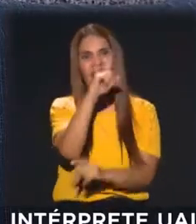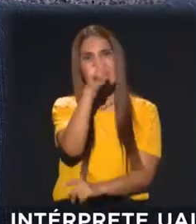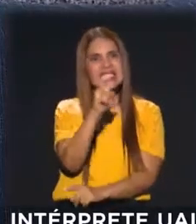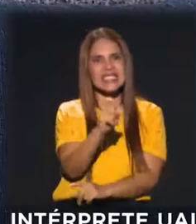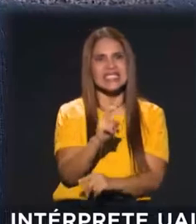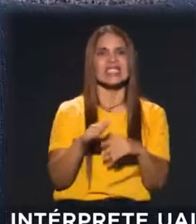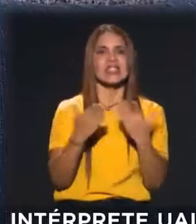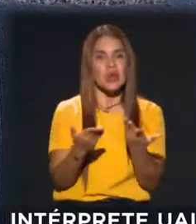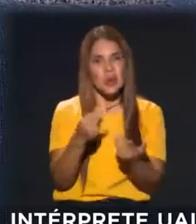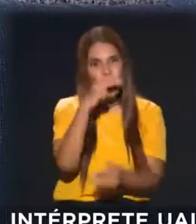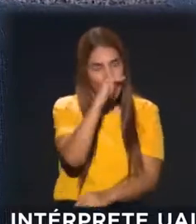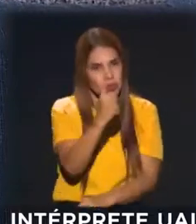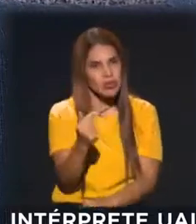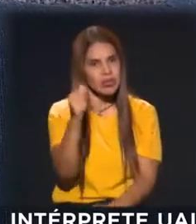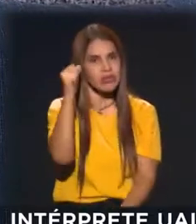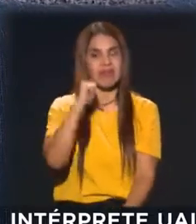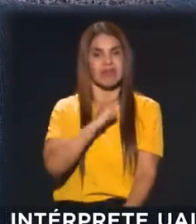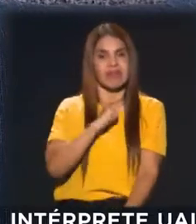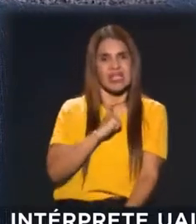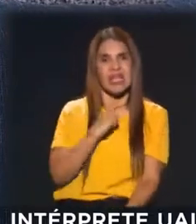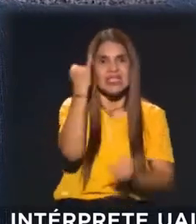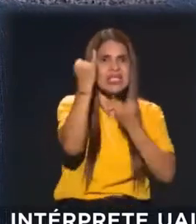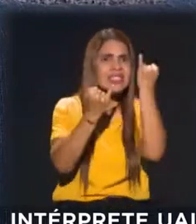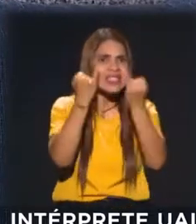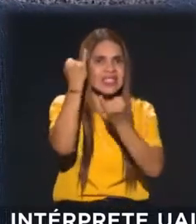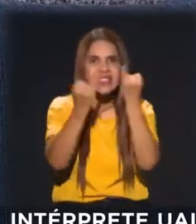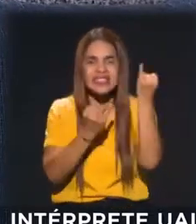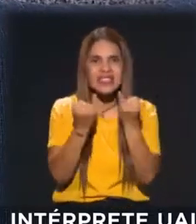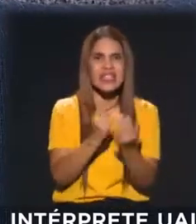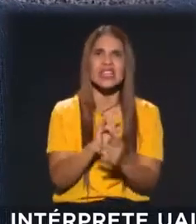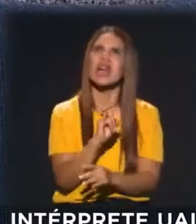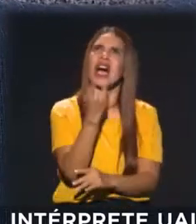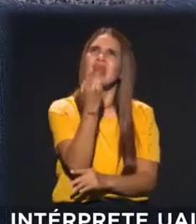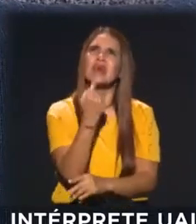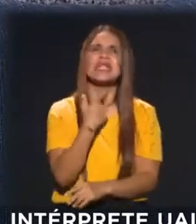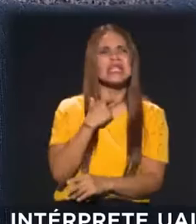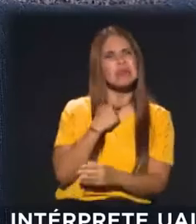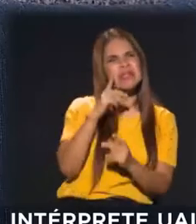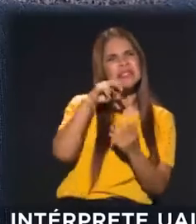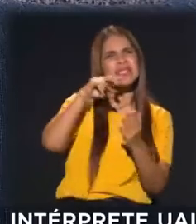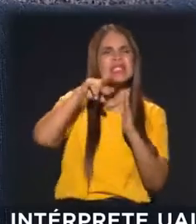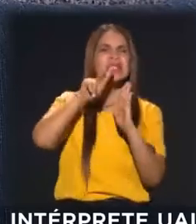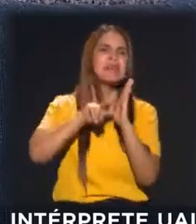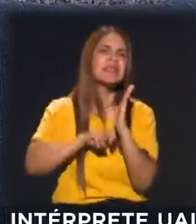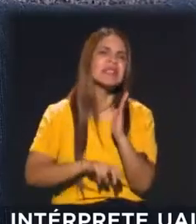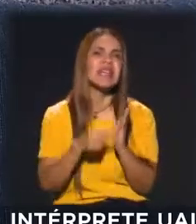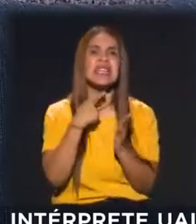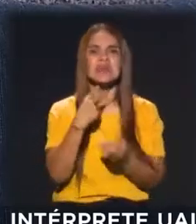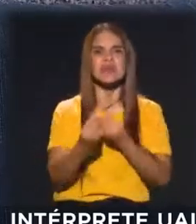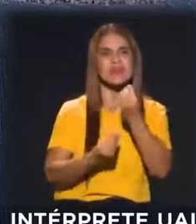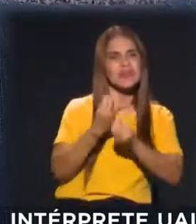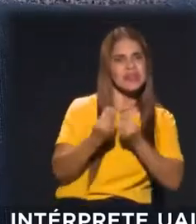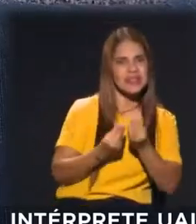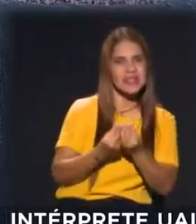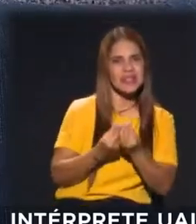Los niños tienen hipótesis, los niños tienen ideas centrales acerca de qué les gustaría investigar, qué les gustaría